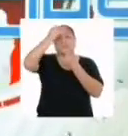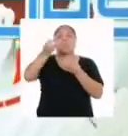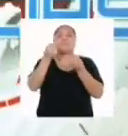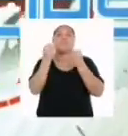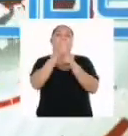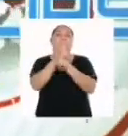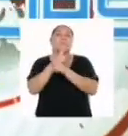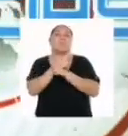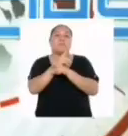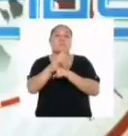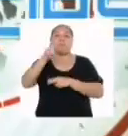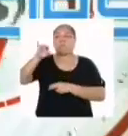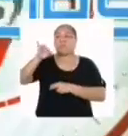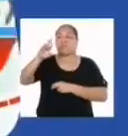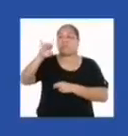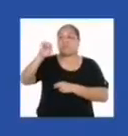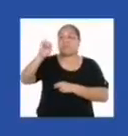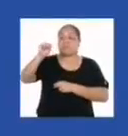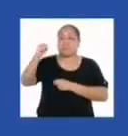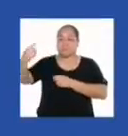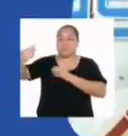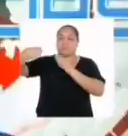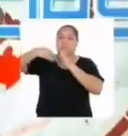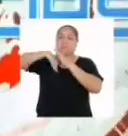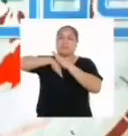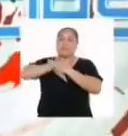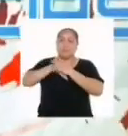cómo cuidarnos de los virus que puedan afectarnos.